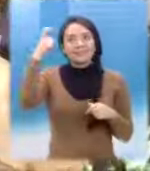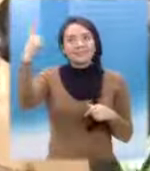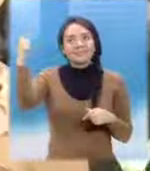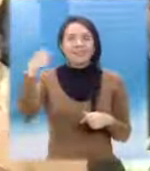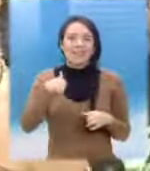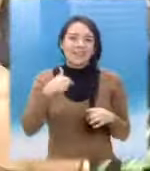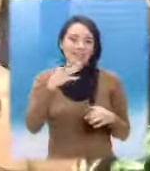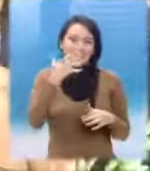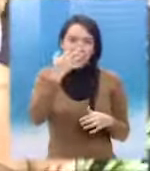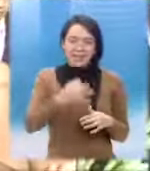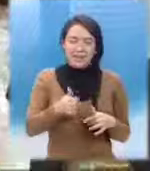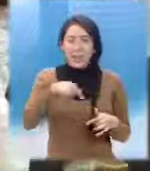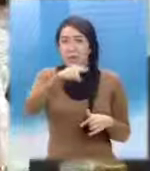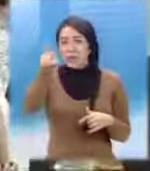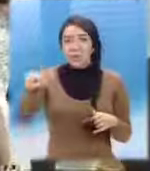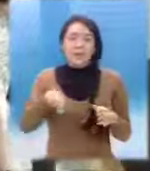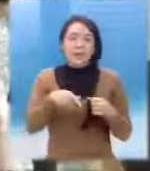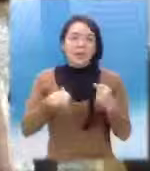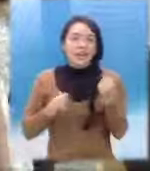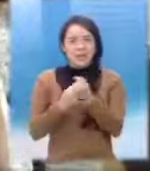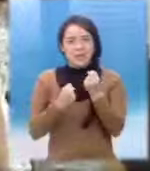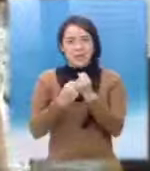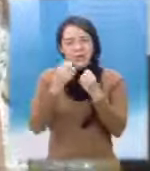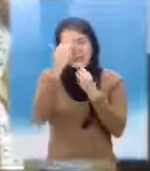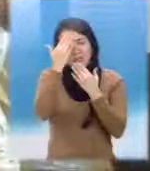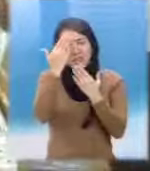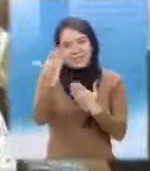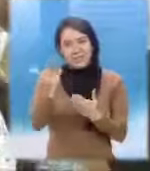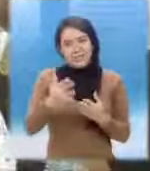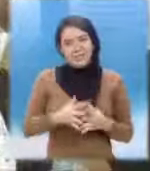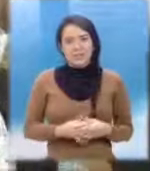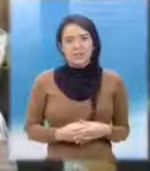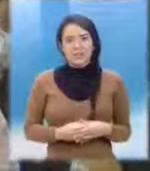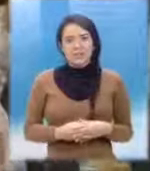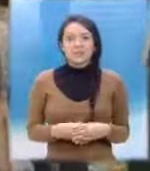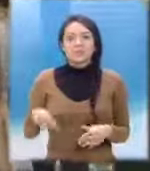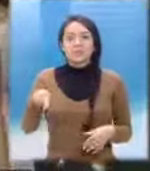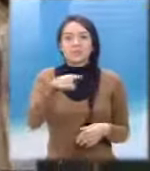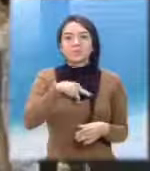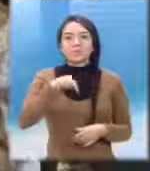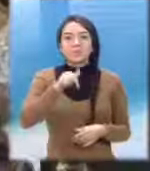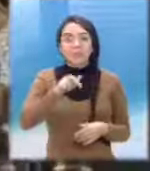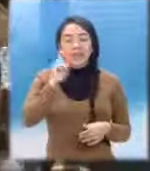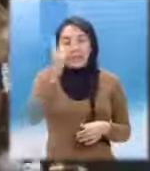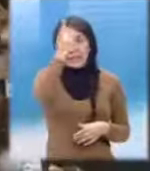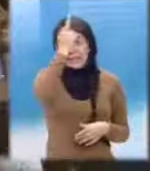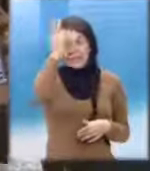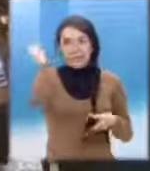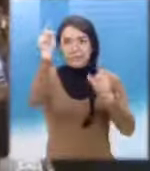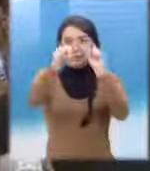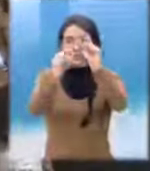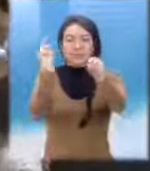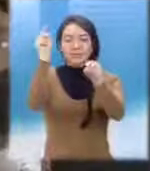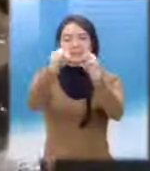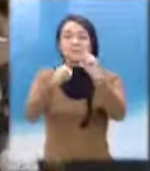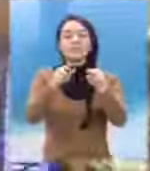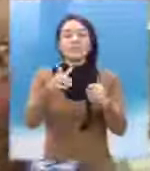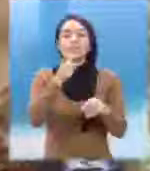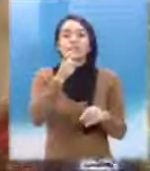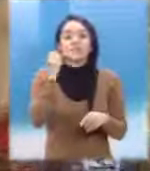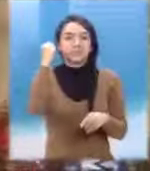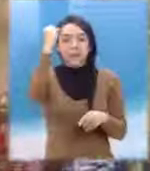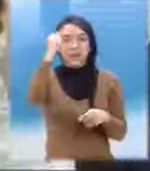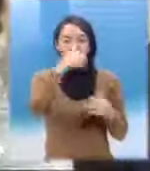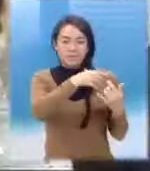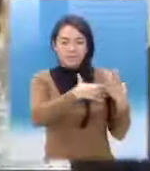claro, no lo hubiera logrado sin la ayuda de Dios. Esta es la segunda edición que se realiza en la ciudad, donde reinas internacionales compiten por un título en